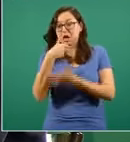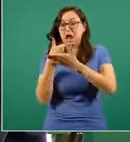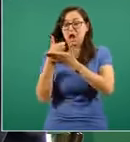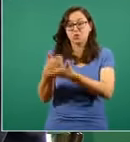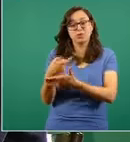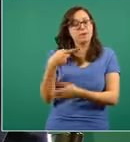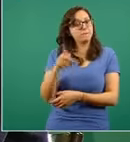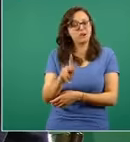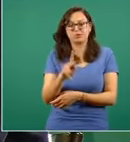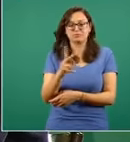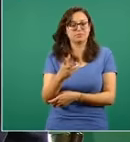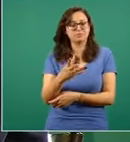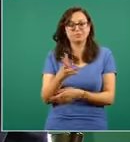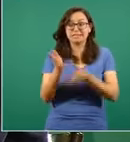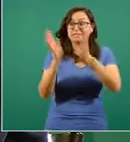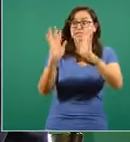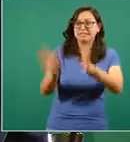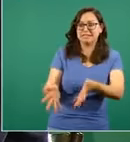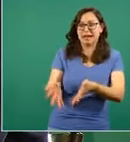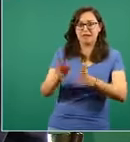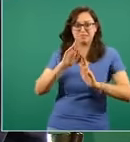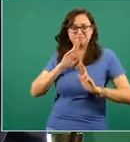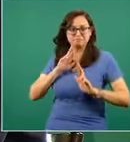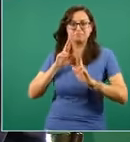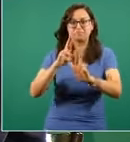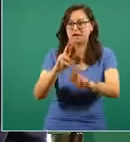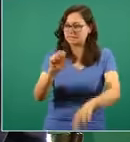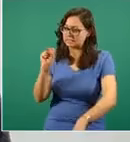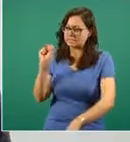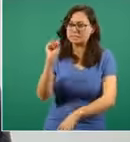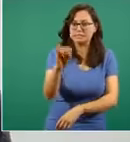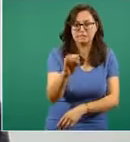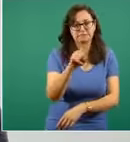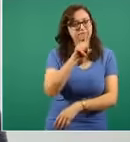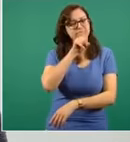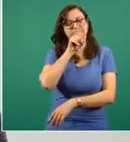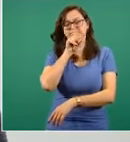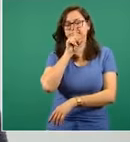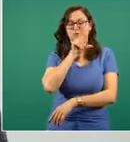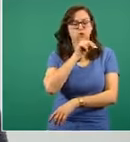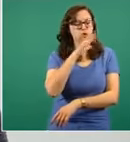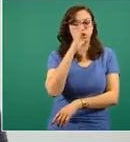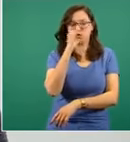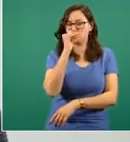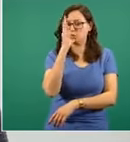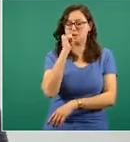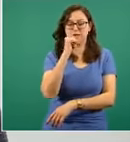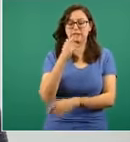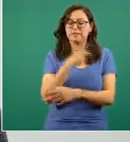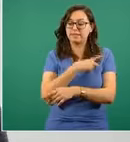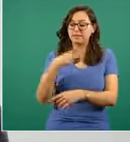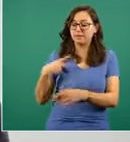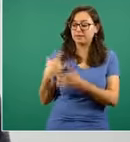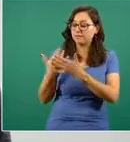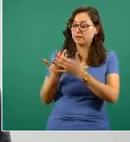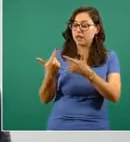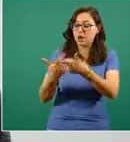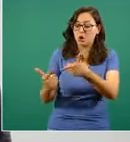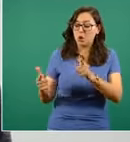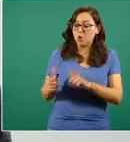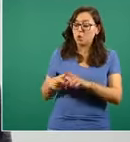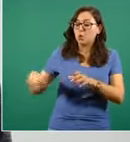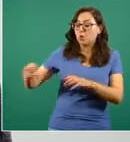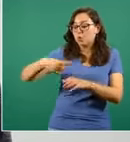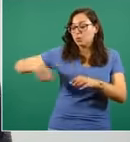un beneficio esperado, ¿no? O hipotético en función de cómo fue diseñado el ensayo. No tengo yo en